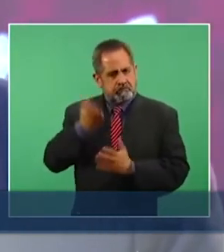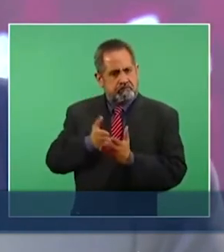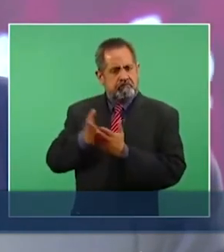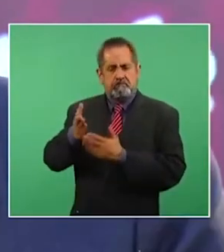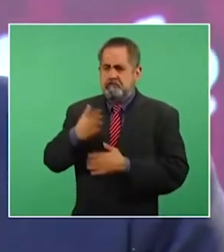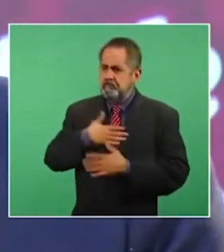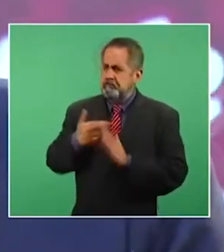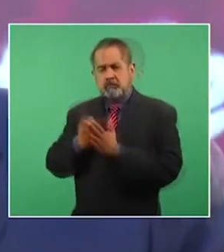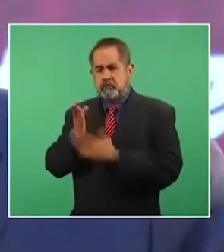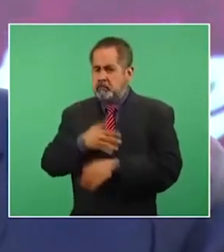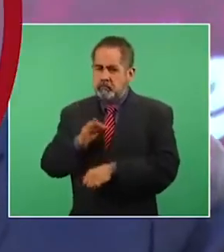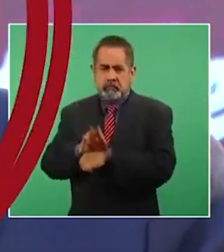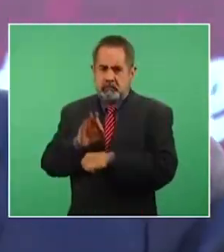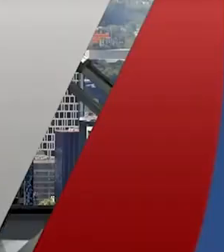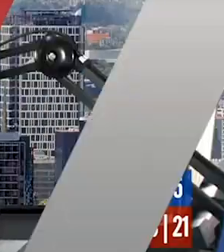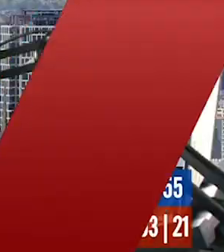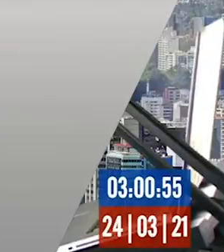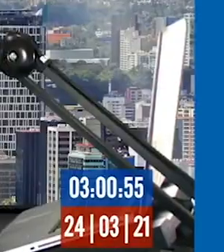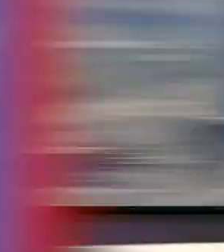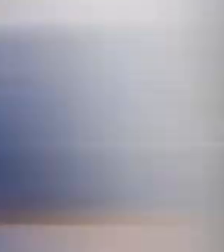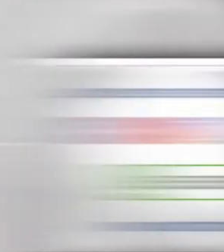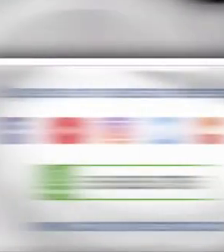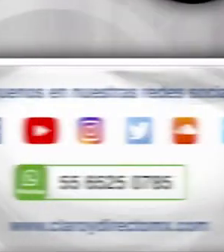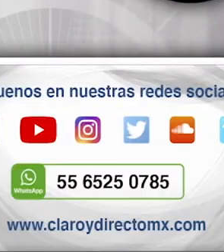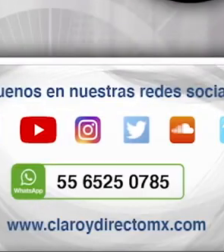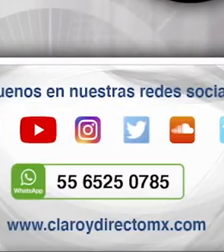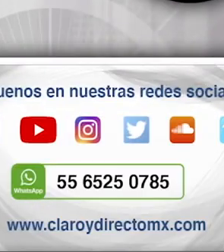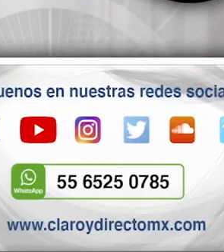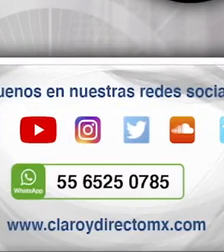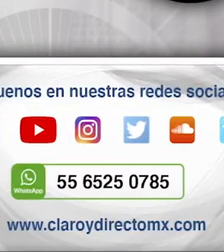mis ideales y siempre digo lo que pienso.